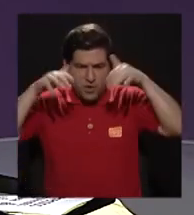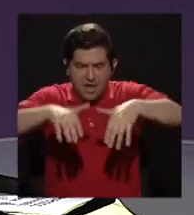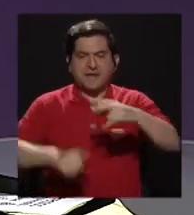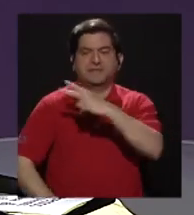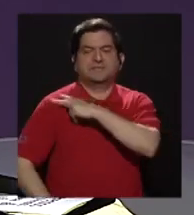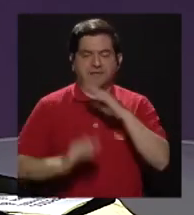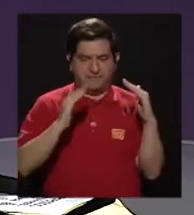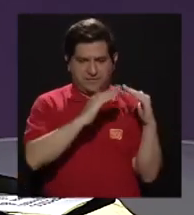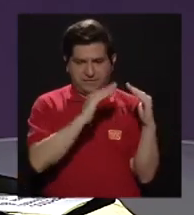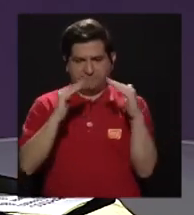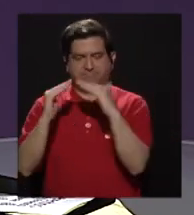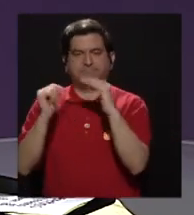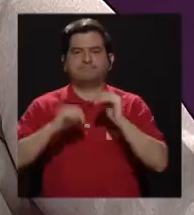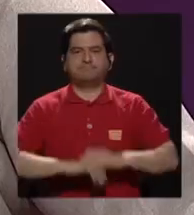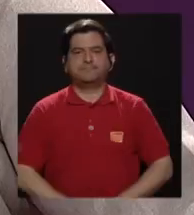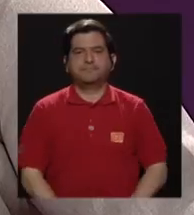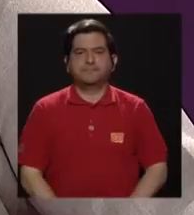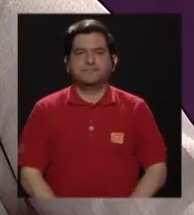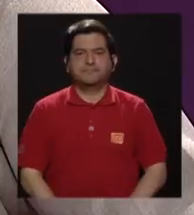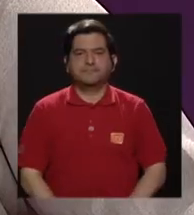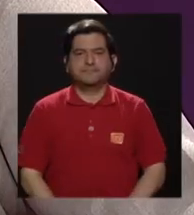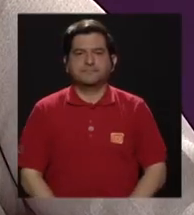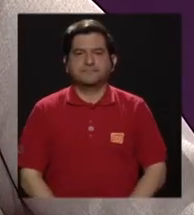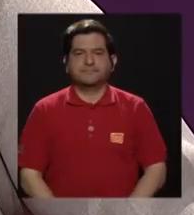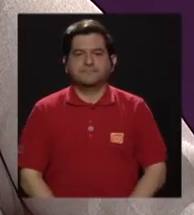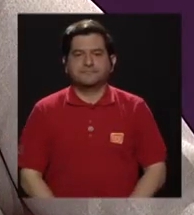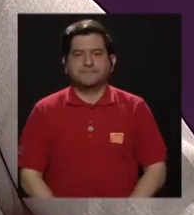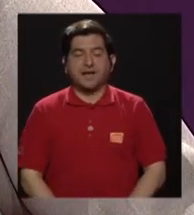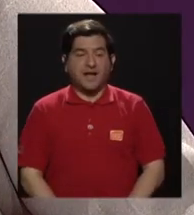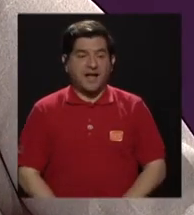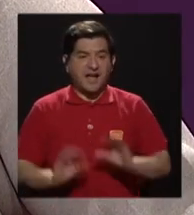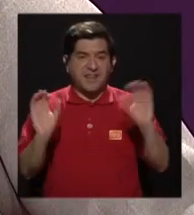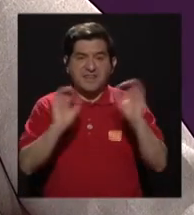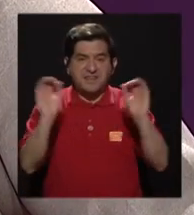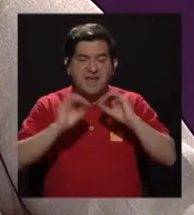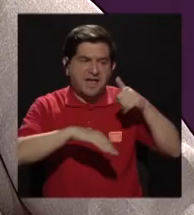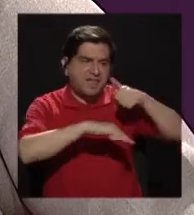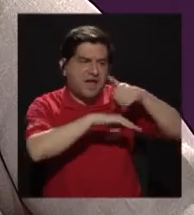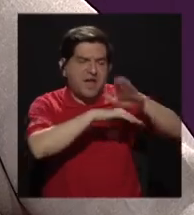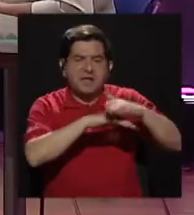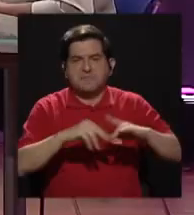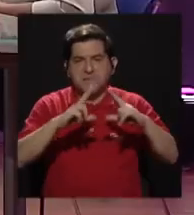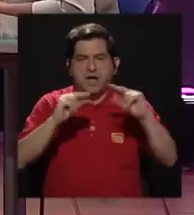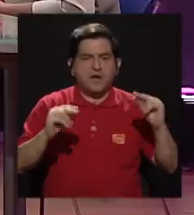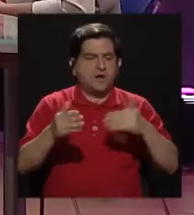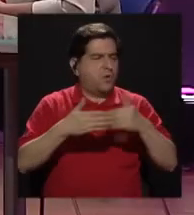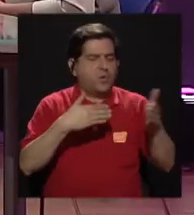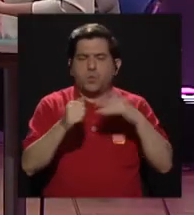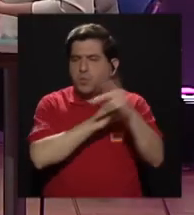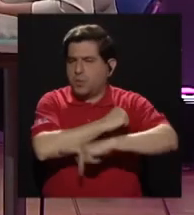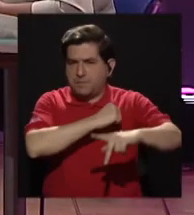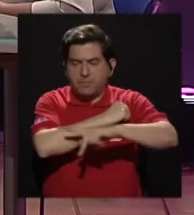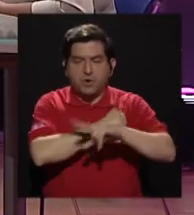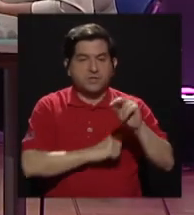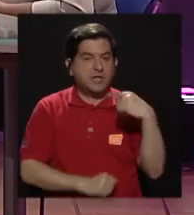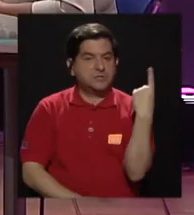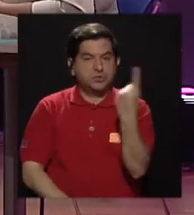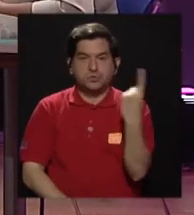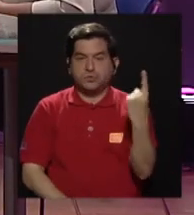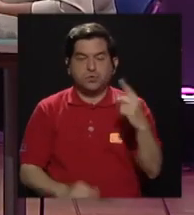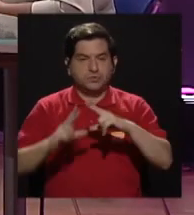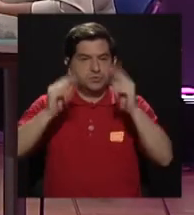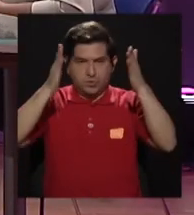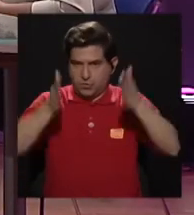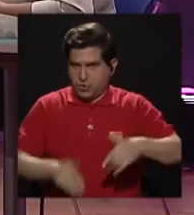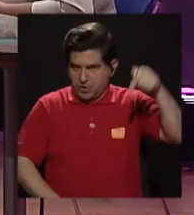jefas de hogar, entonces entre no mandar nada a Nicaragua o a cualquier país, porque no solo somos nicaragüenses las que